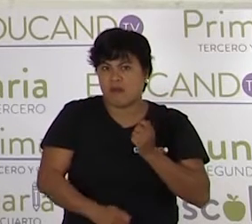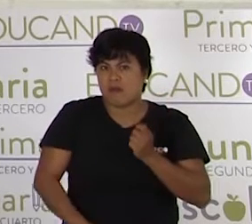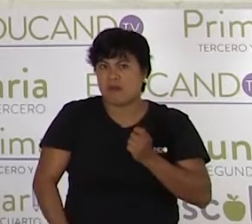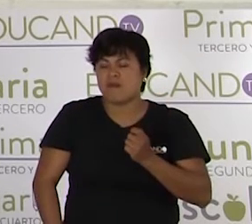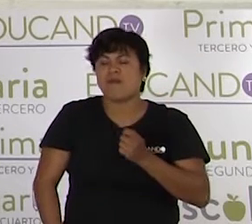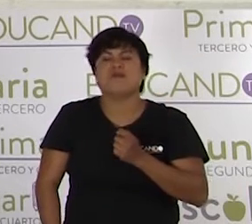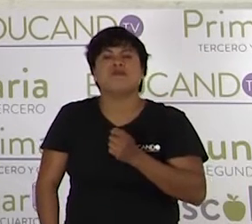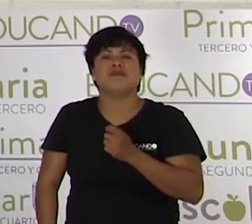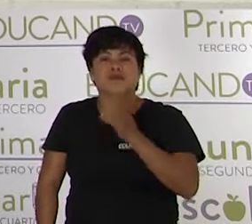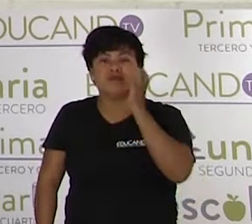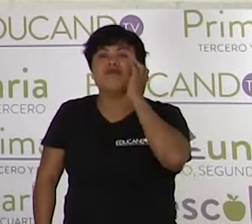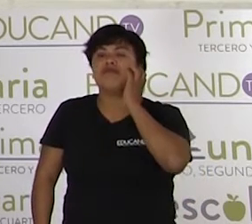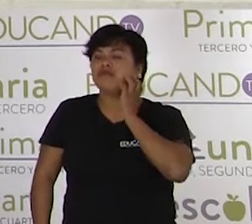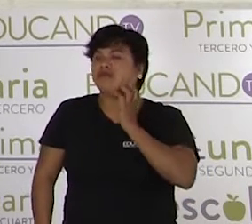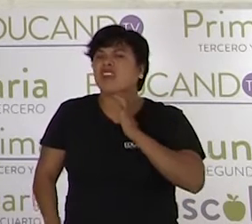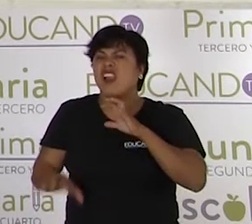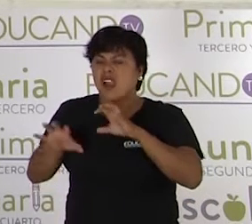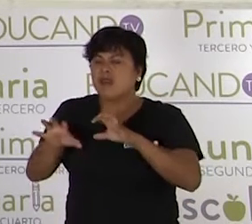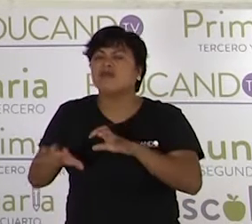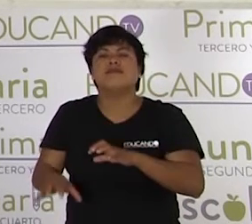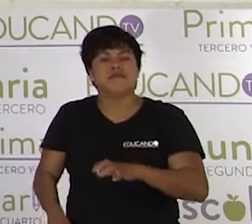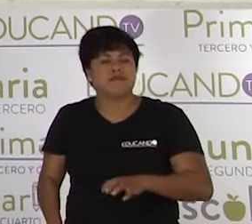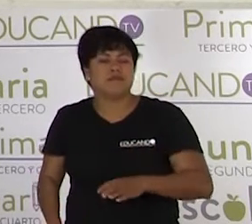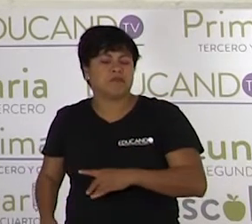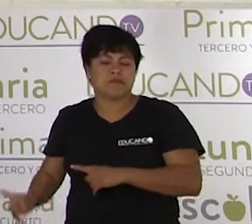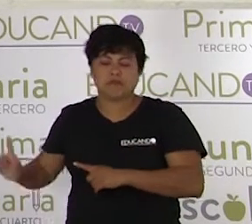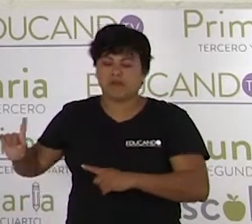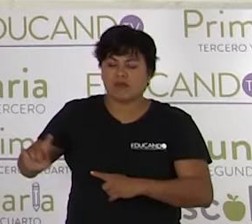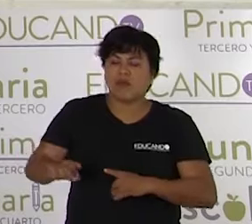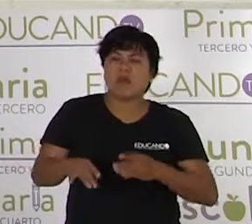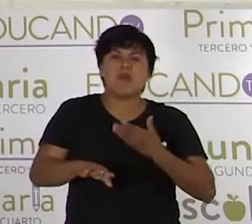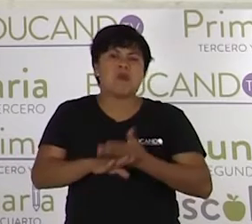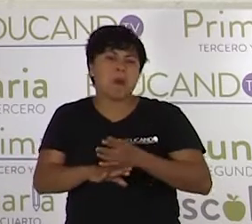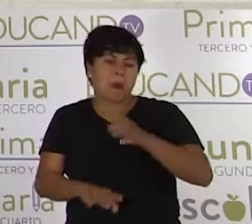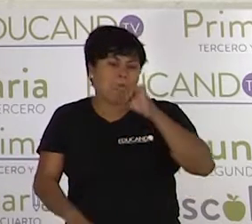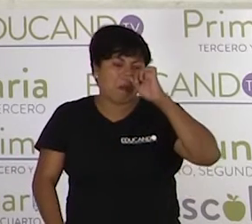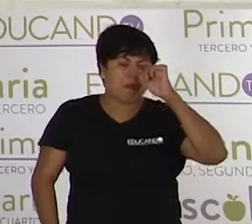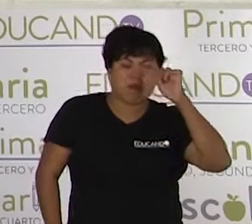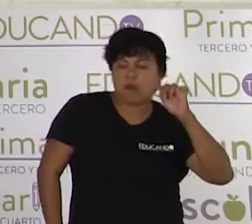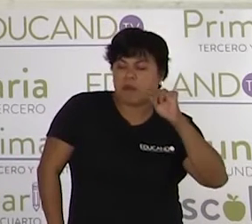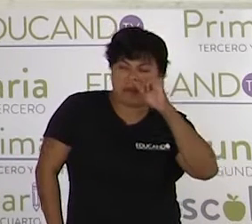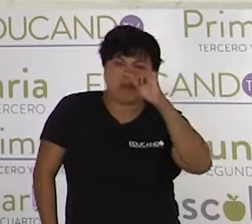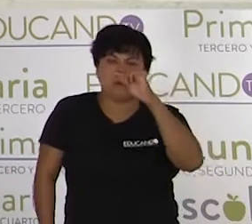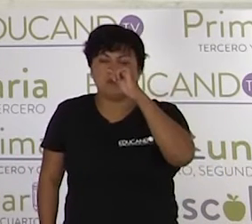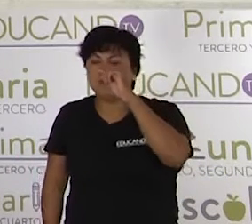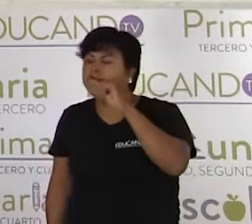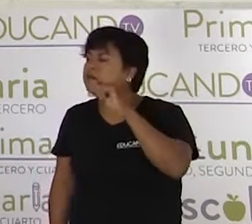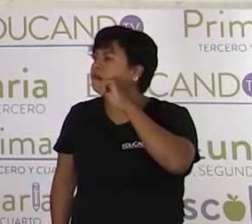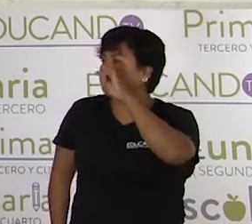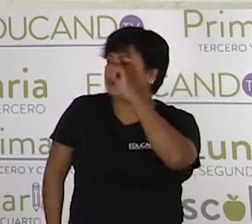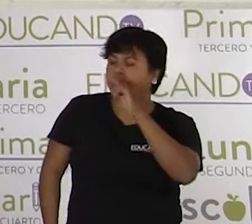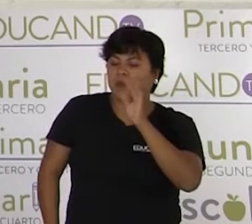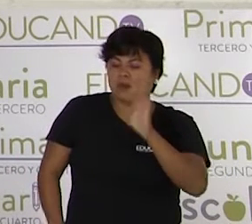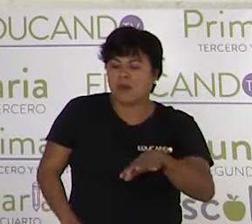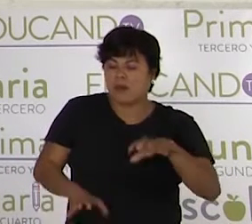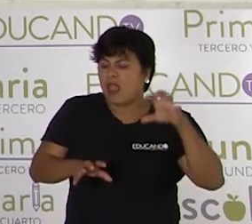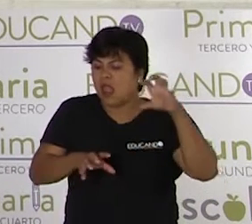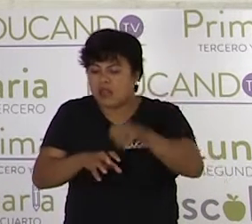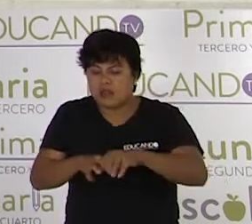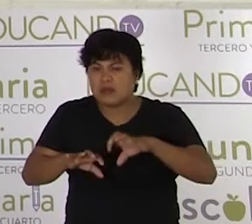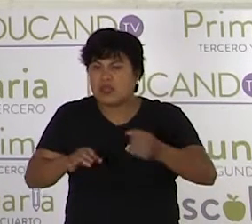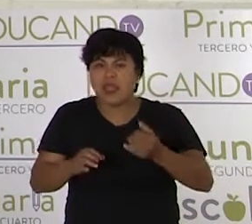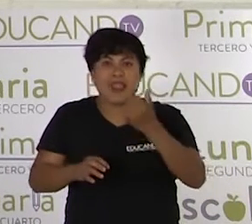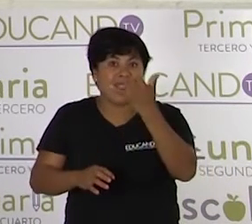Así lo hizo el león, pues era muy presumido. Dio un par de zarpazos y de